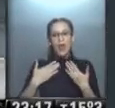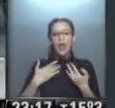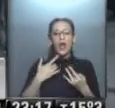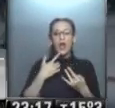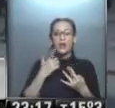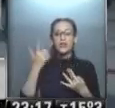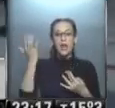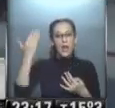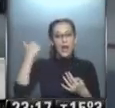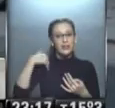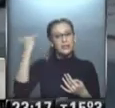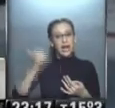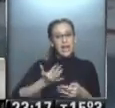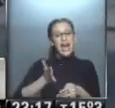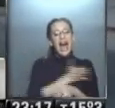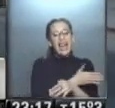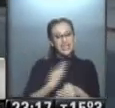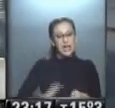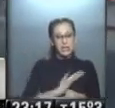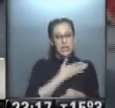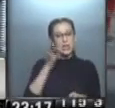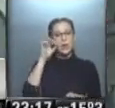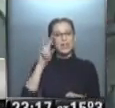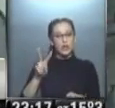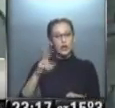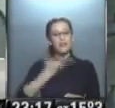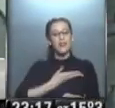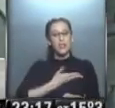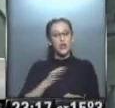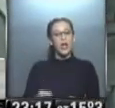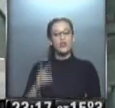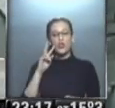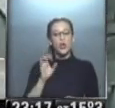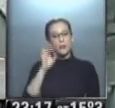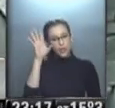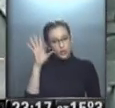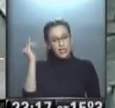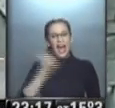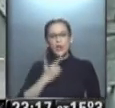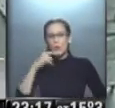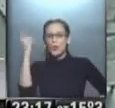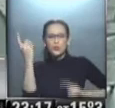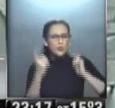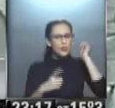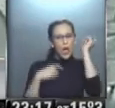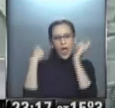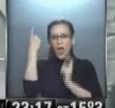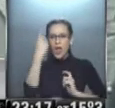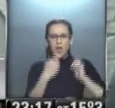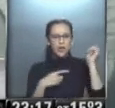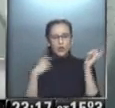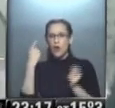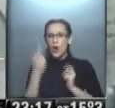tuvo en su momento, previo al accidente del 22 de febrero de 2012, un sueño donde él en primera